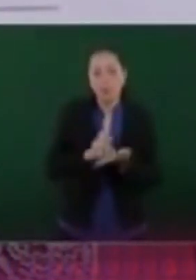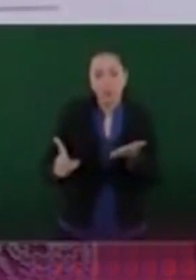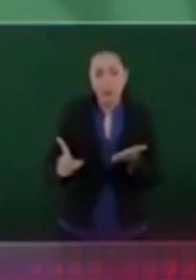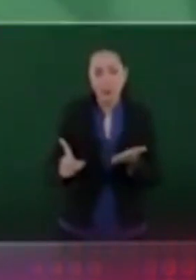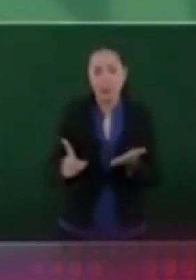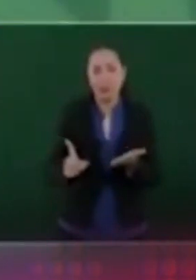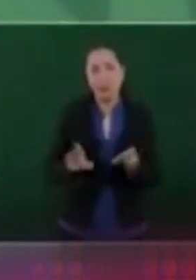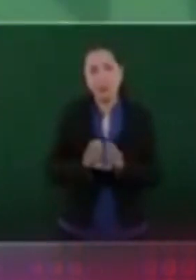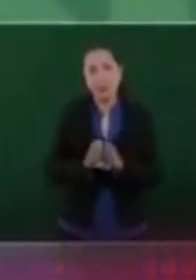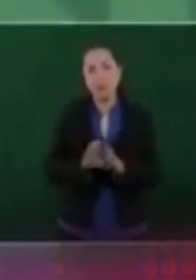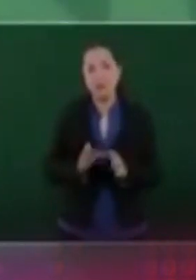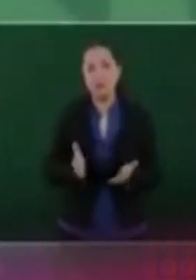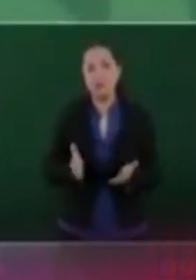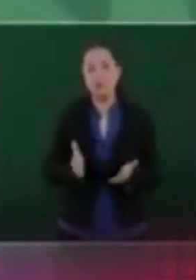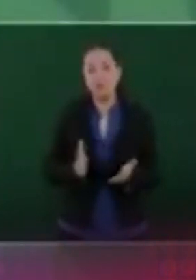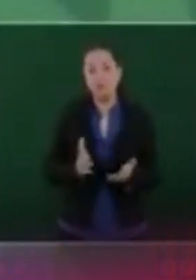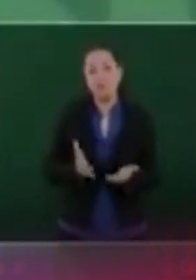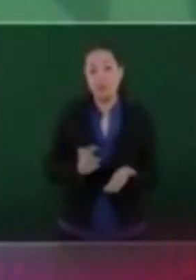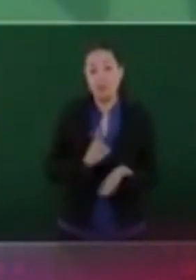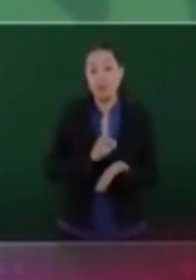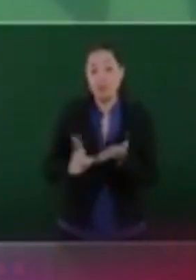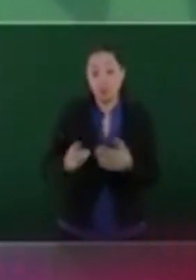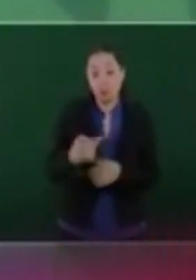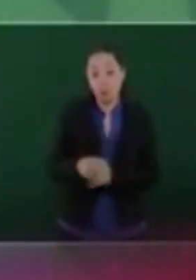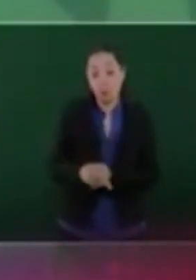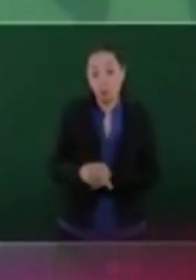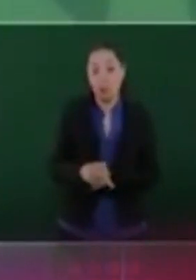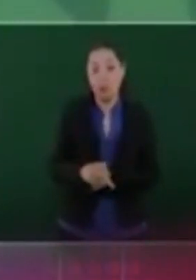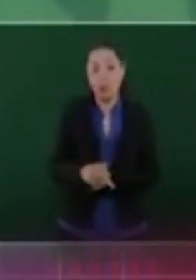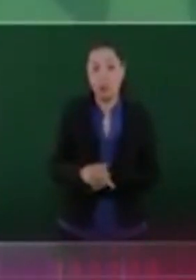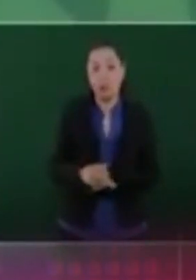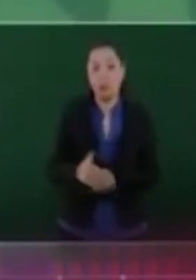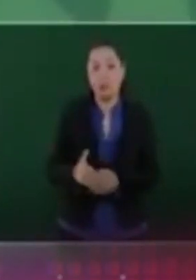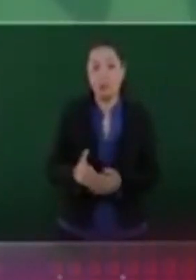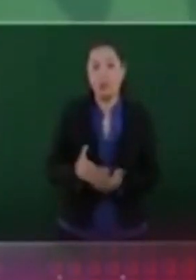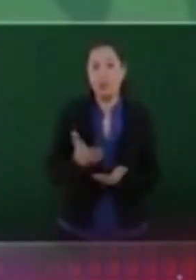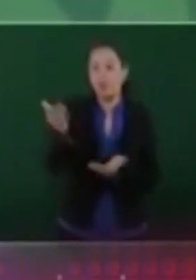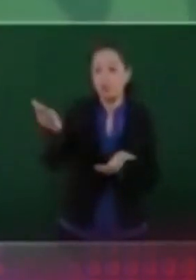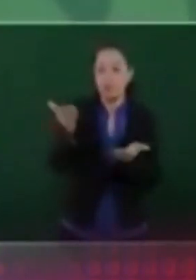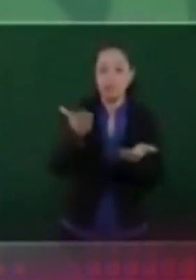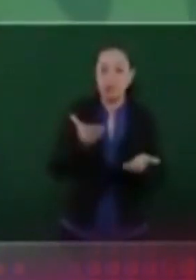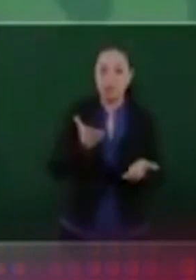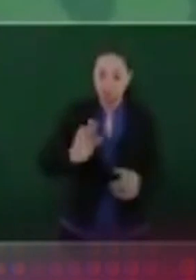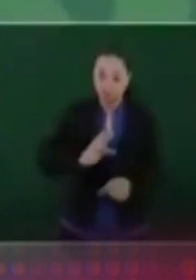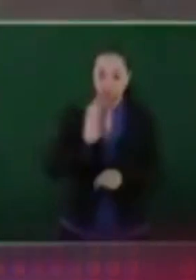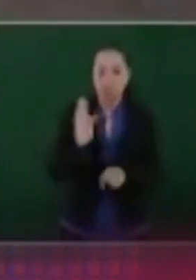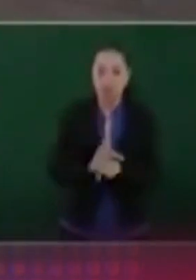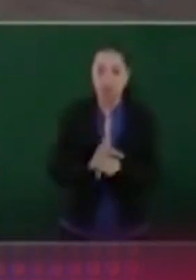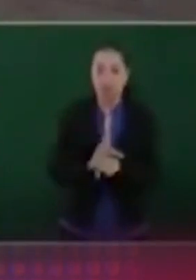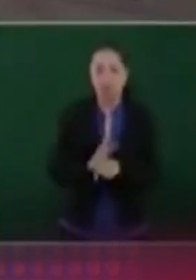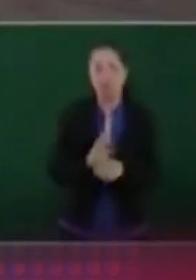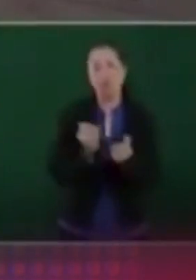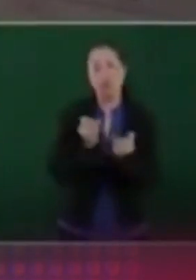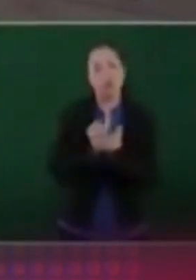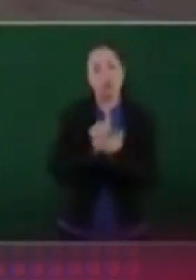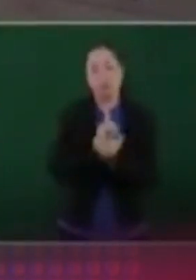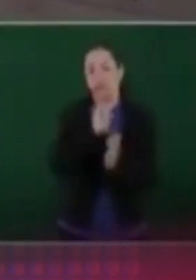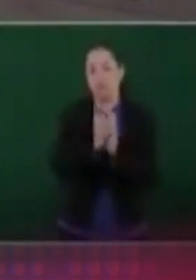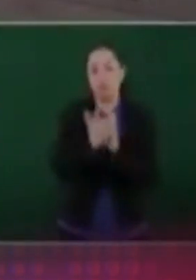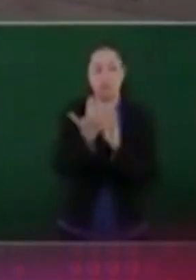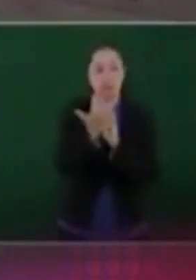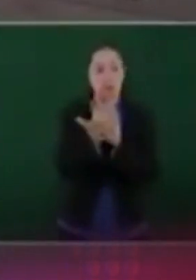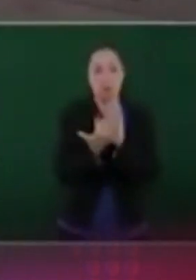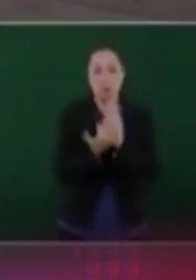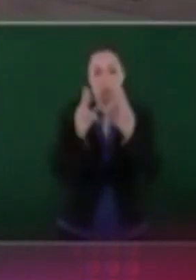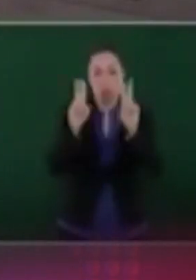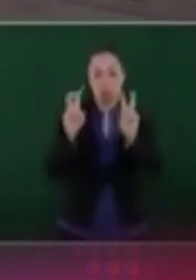Eh Al derecho de asilo y a las normas y